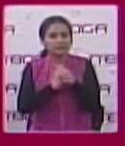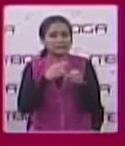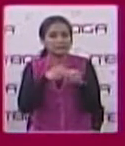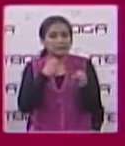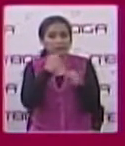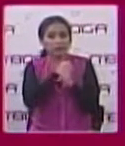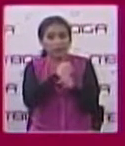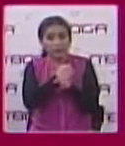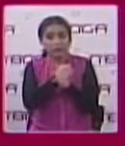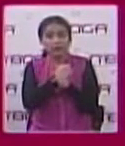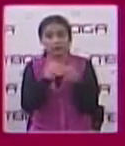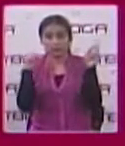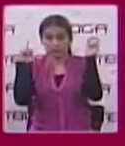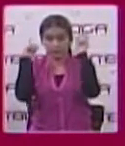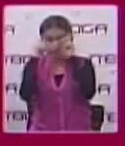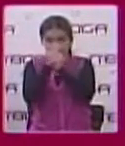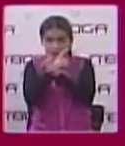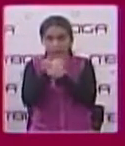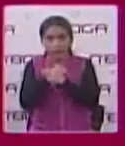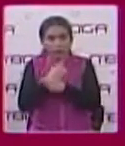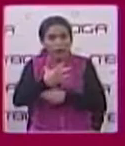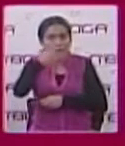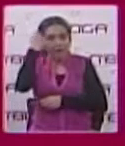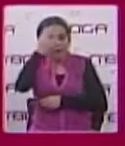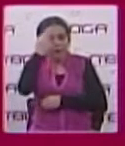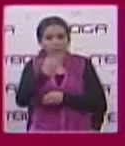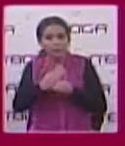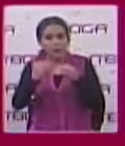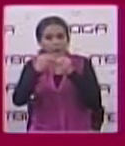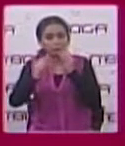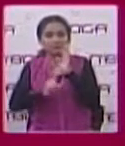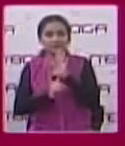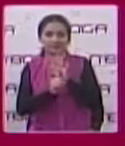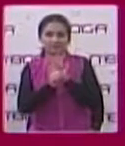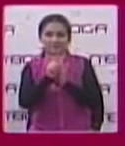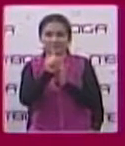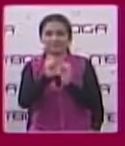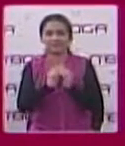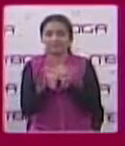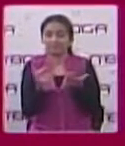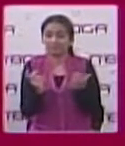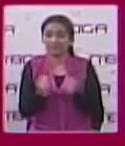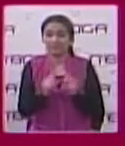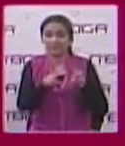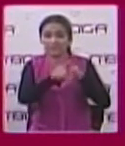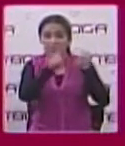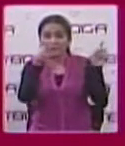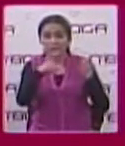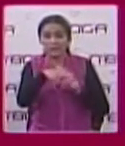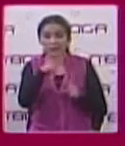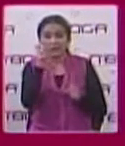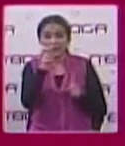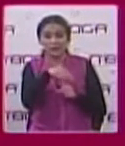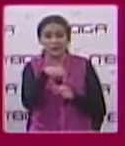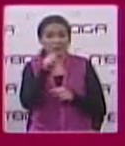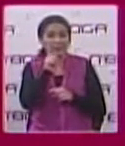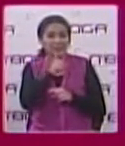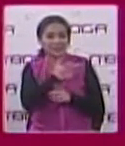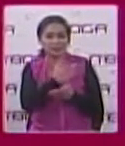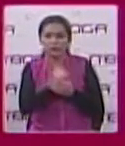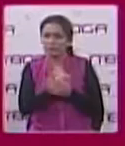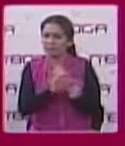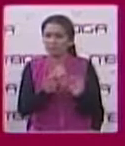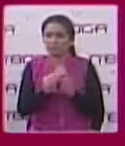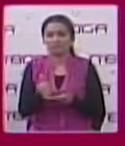en donde puedo aprender, desarrollarme. Entonces, creo que la dinámica de una compañía como la Coca-Cola te permite crecer